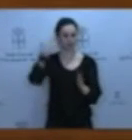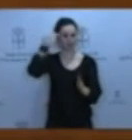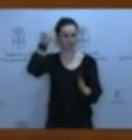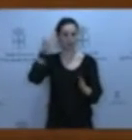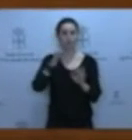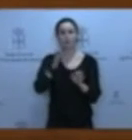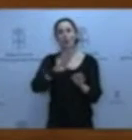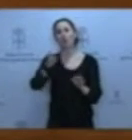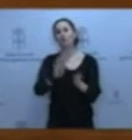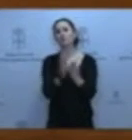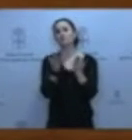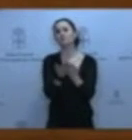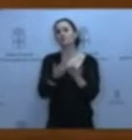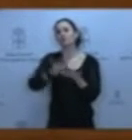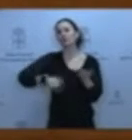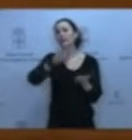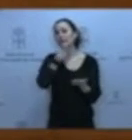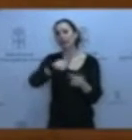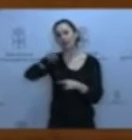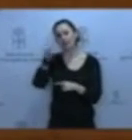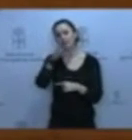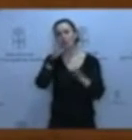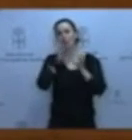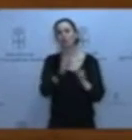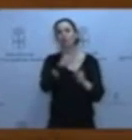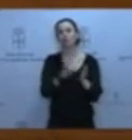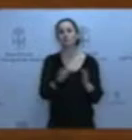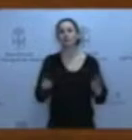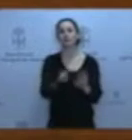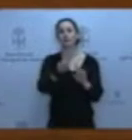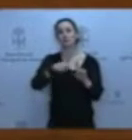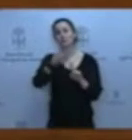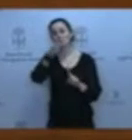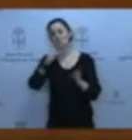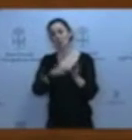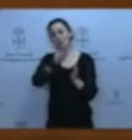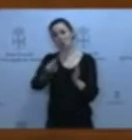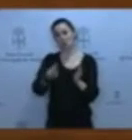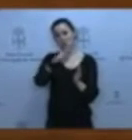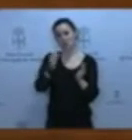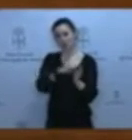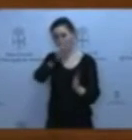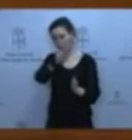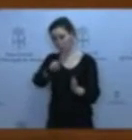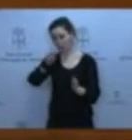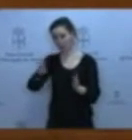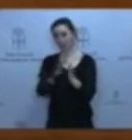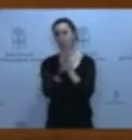European Journal of Public Health compara el intervalo entre 2006 y luego 2011 y 2012 y encuentran un gran impacto de